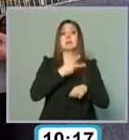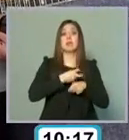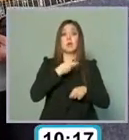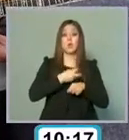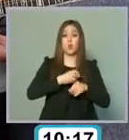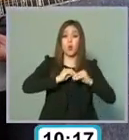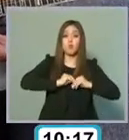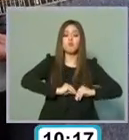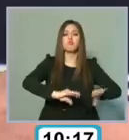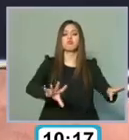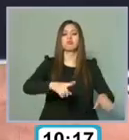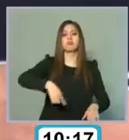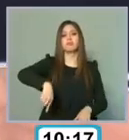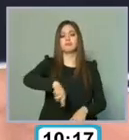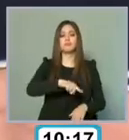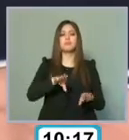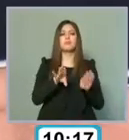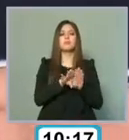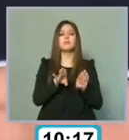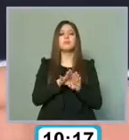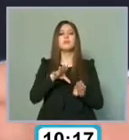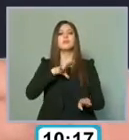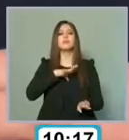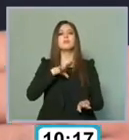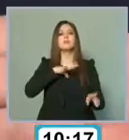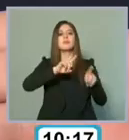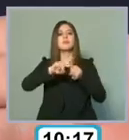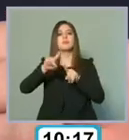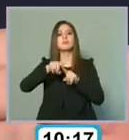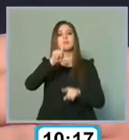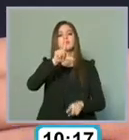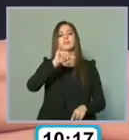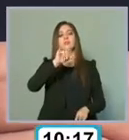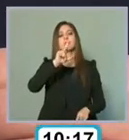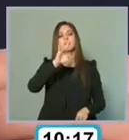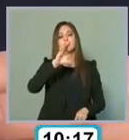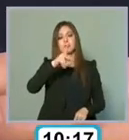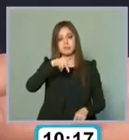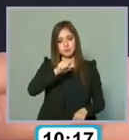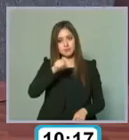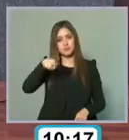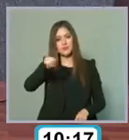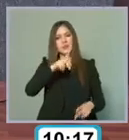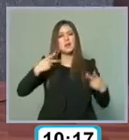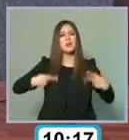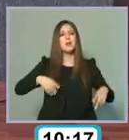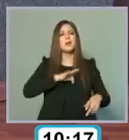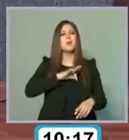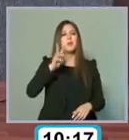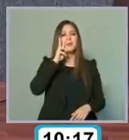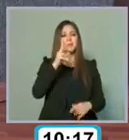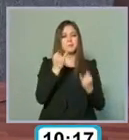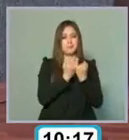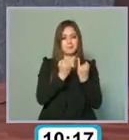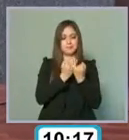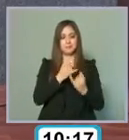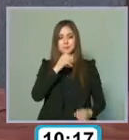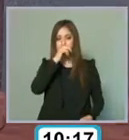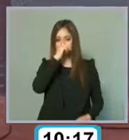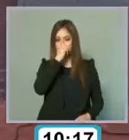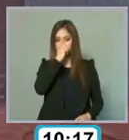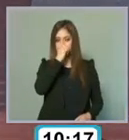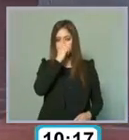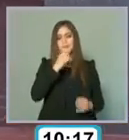están, pues ahora sí que promocionando. Y tienen varios lyrics ustedes que el público puede checar también. Sí, sí, sí,